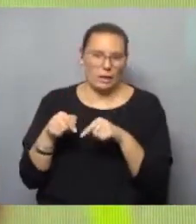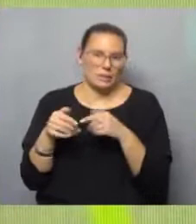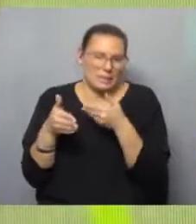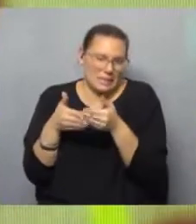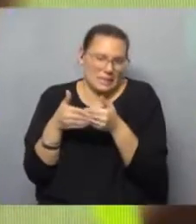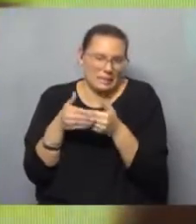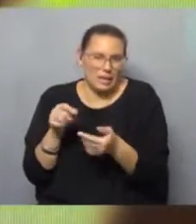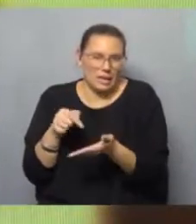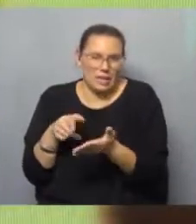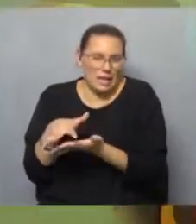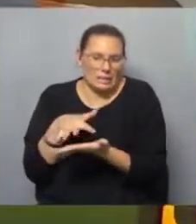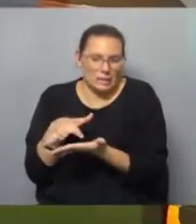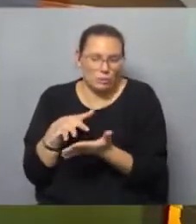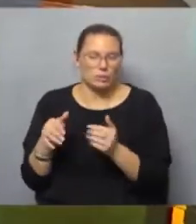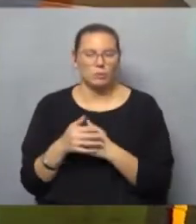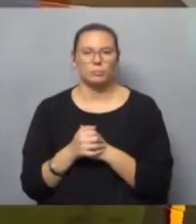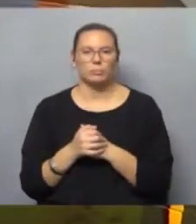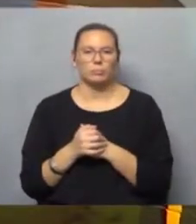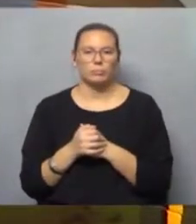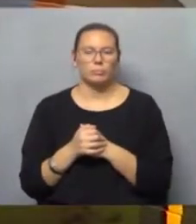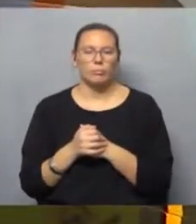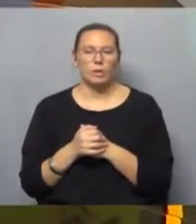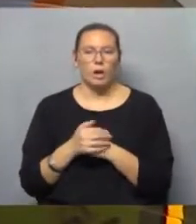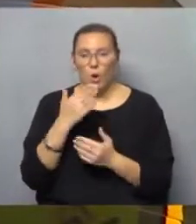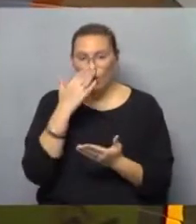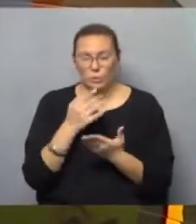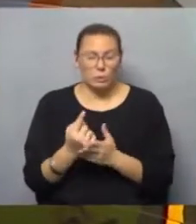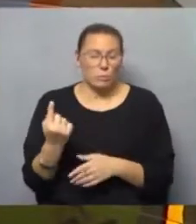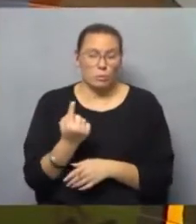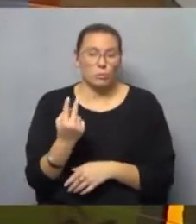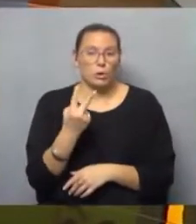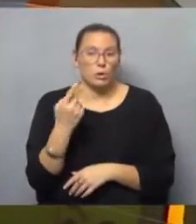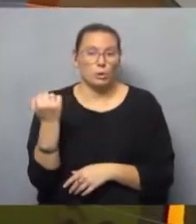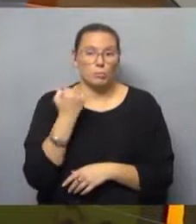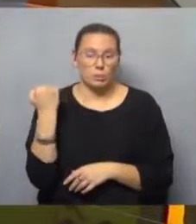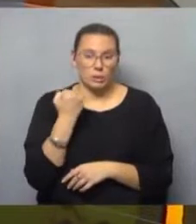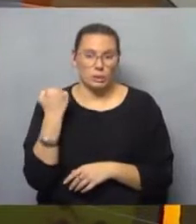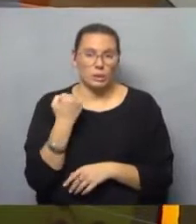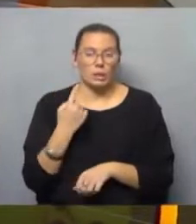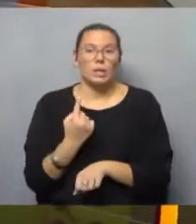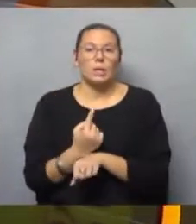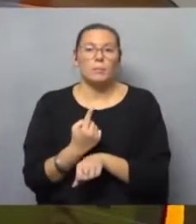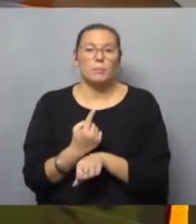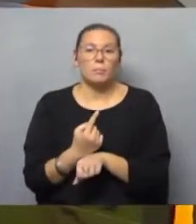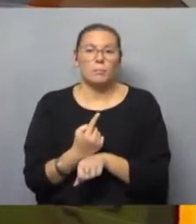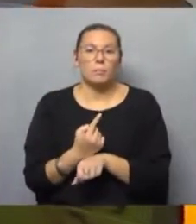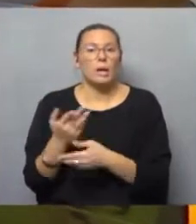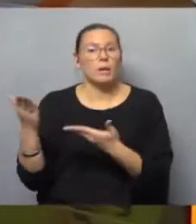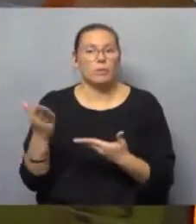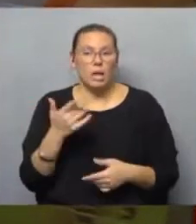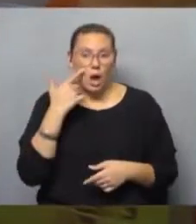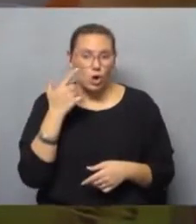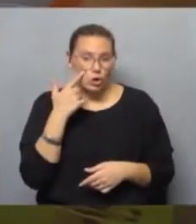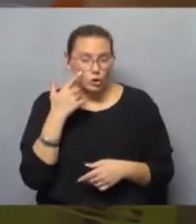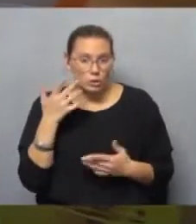cercanos del evento, digamos, orogénico en sí. En el último minuto, dos Sí. cosas importantes. Una es invitar a conocer, ¿no?